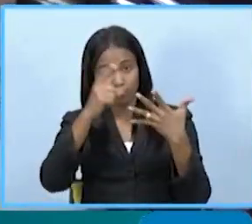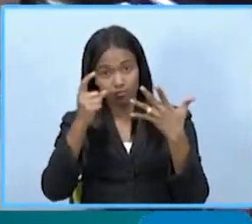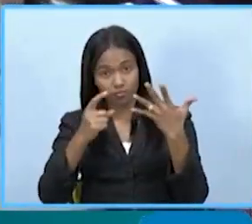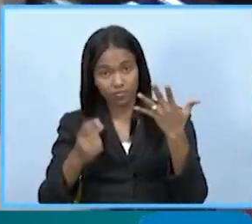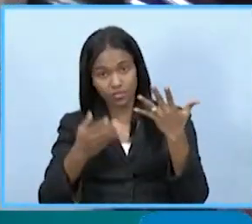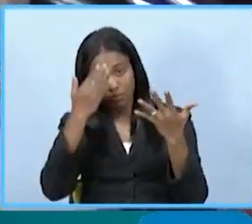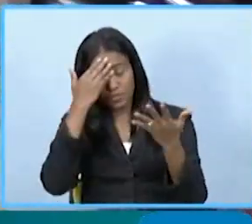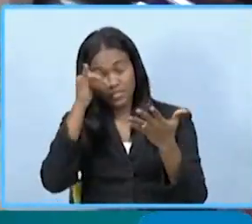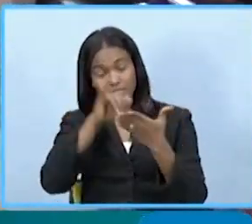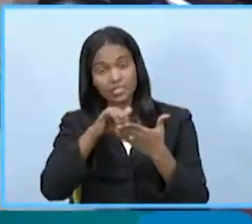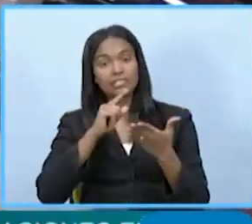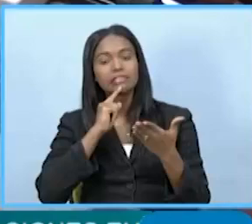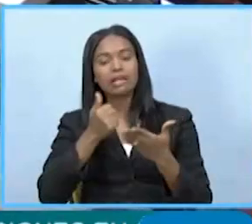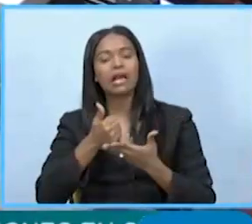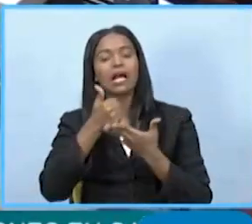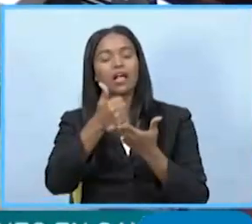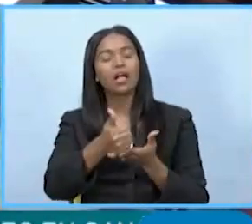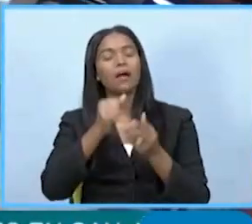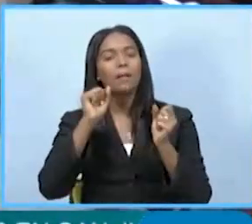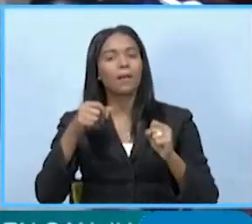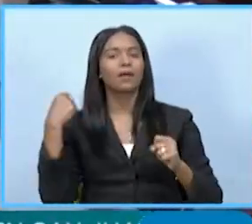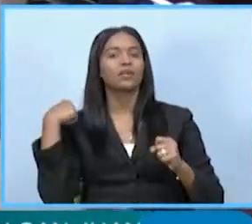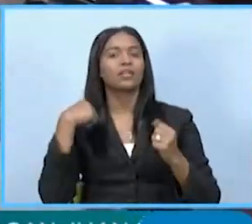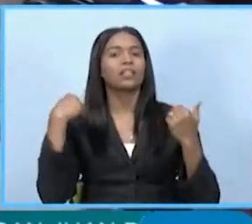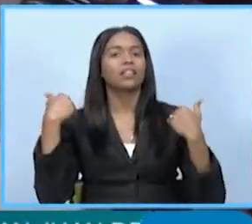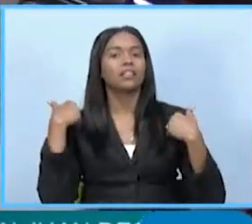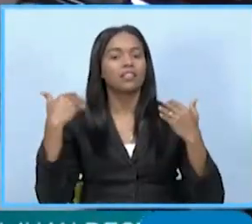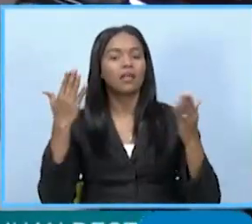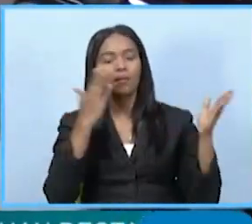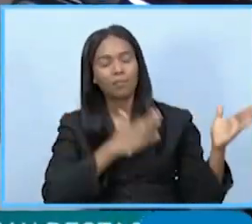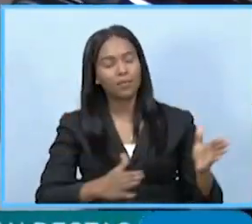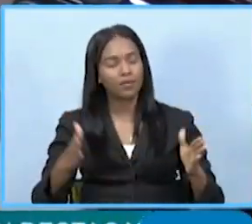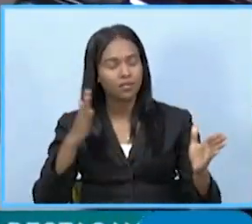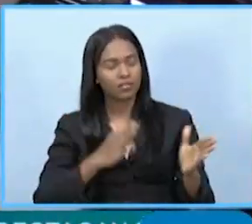porque esa es la garantía de que podamos tener un proceso